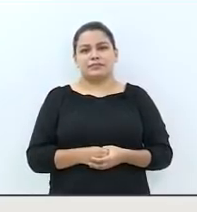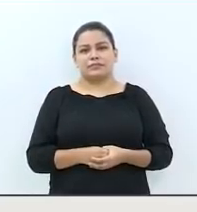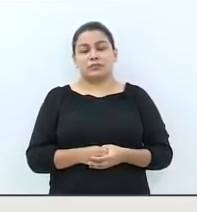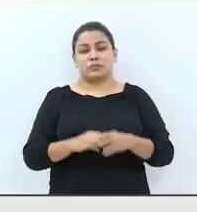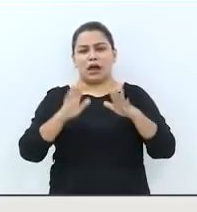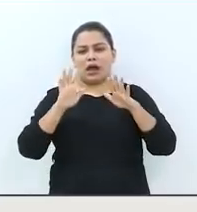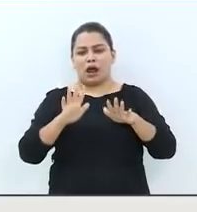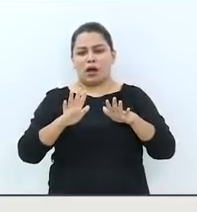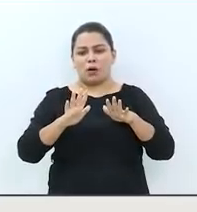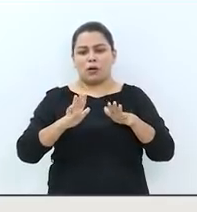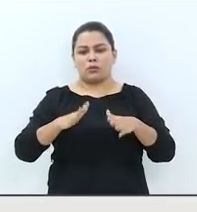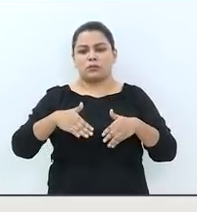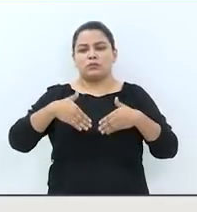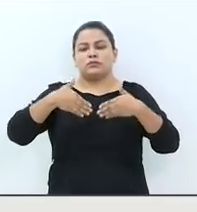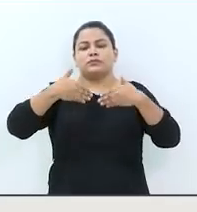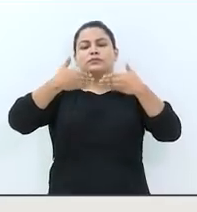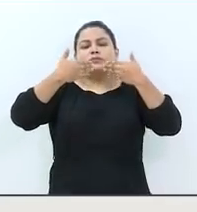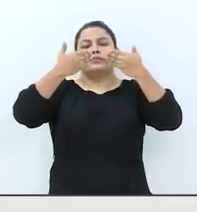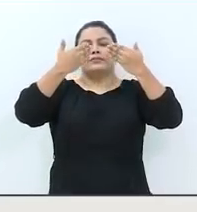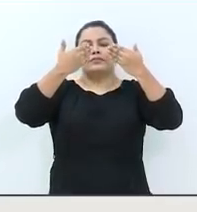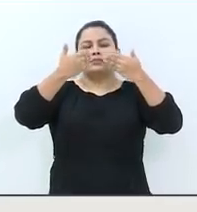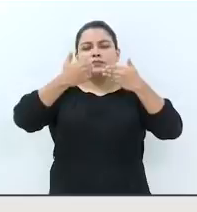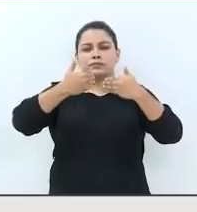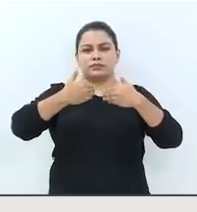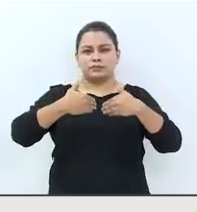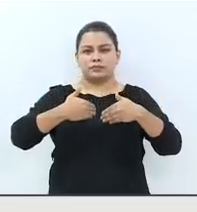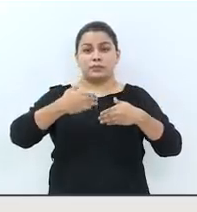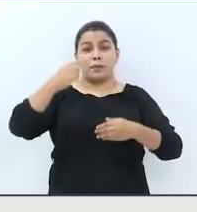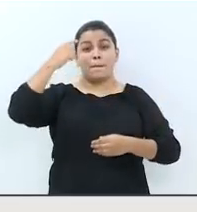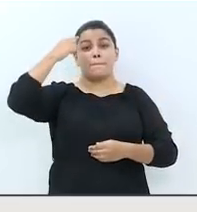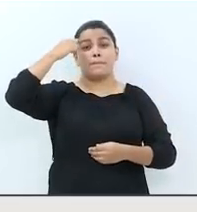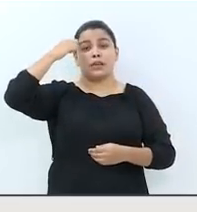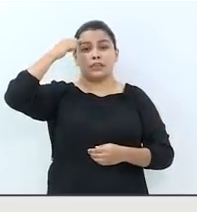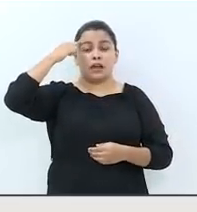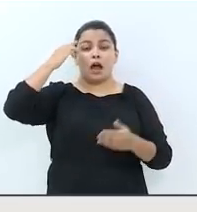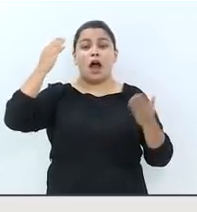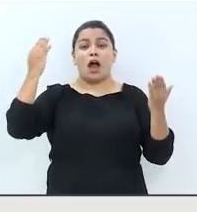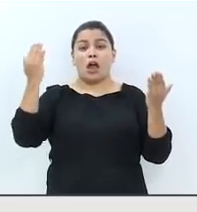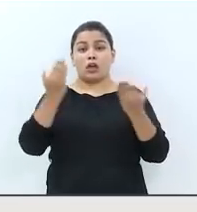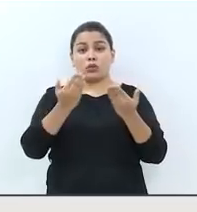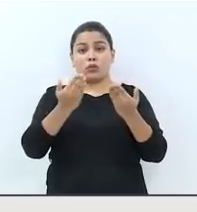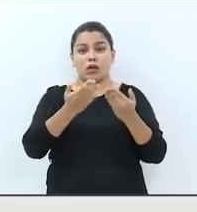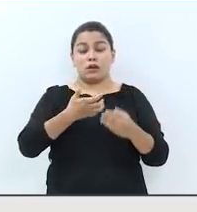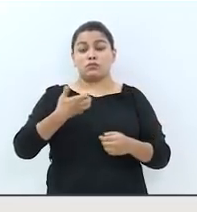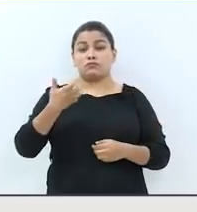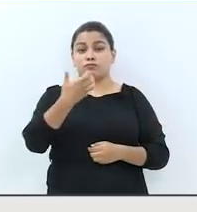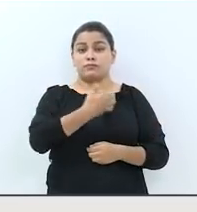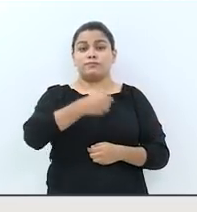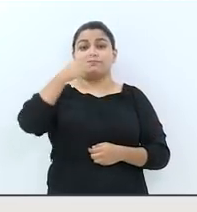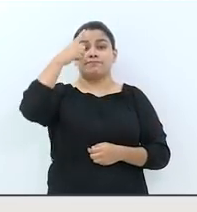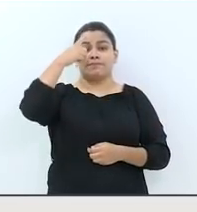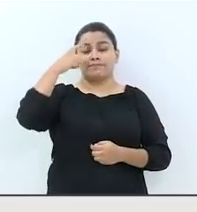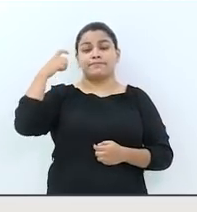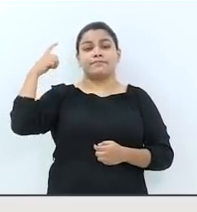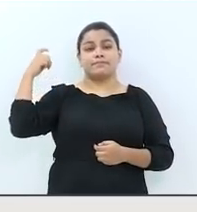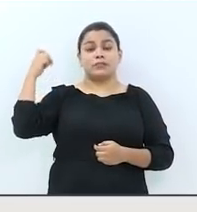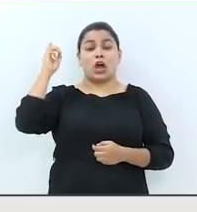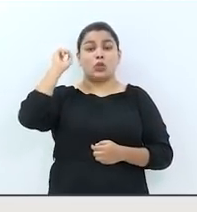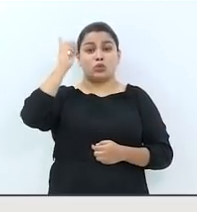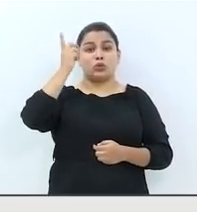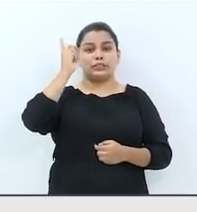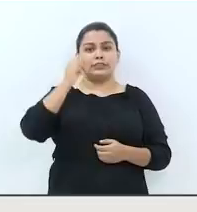Paramos, respiramos, pensamos y actuamos. Tenemos que recordar, estimadas y estimados docentes,